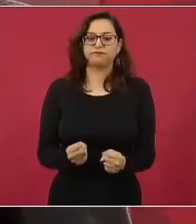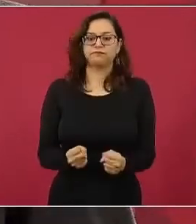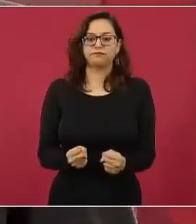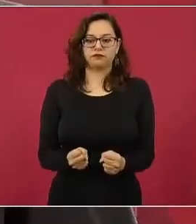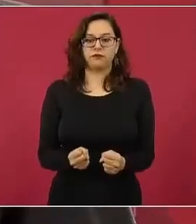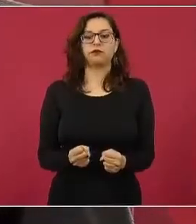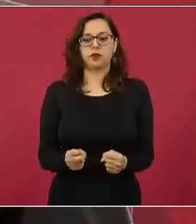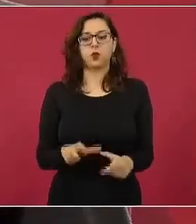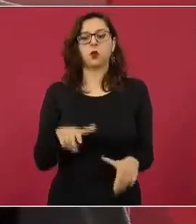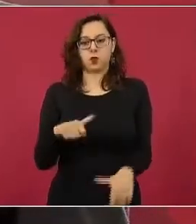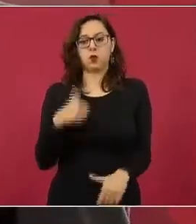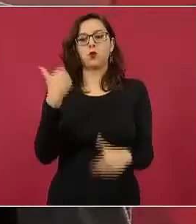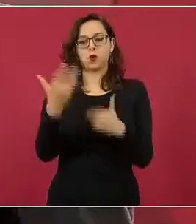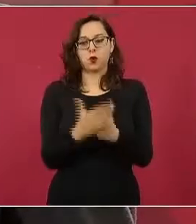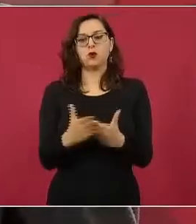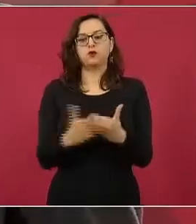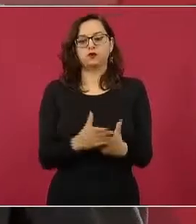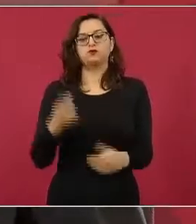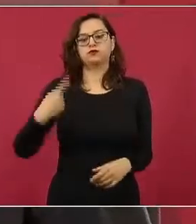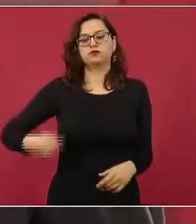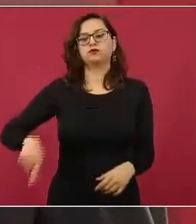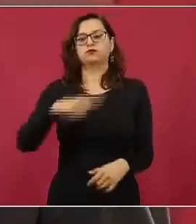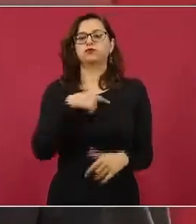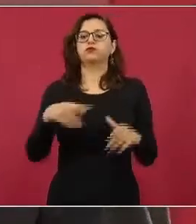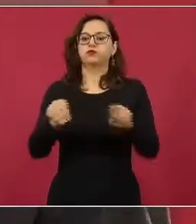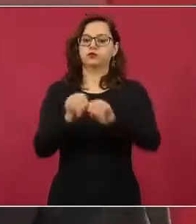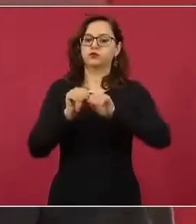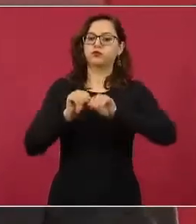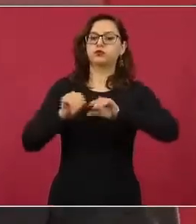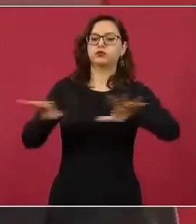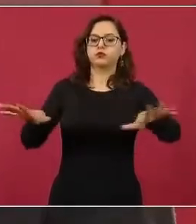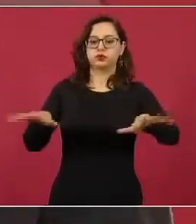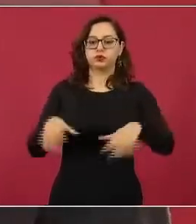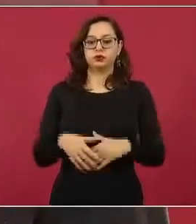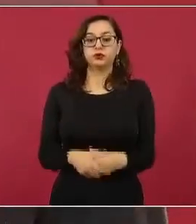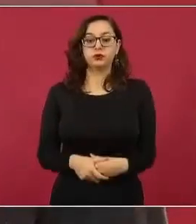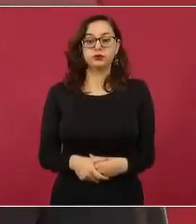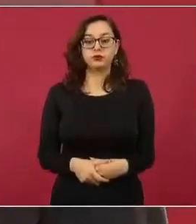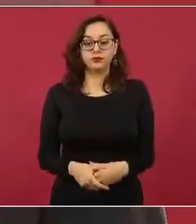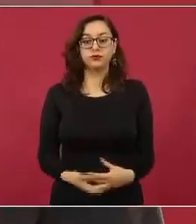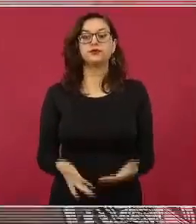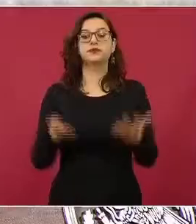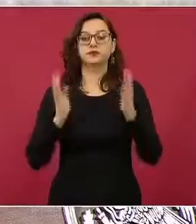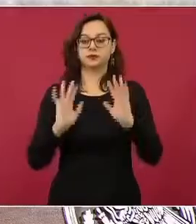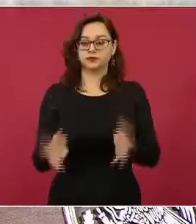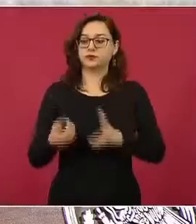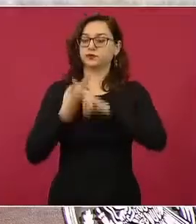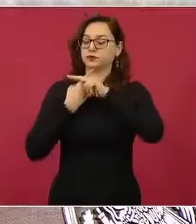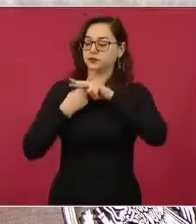Eso es lo que vamos a hacer. Pero ya inició el proceso